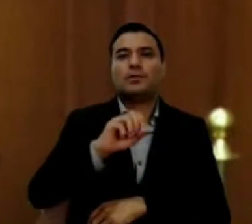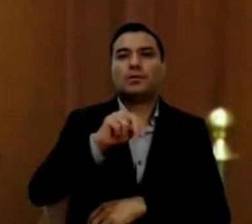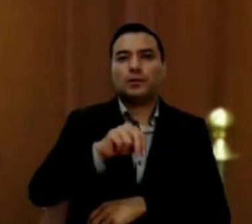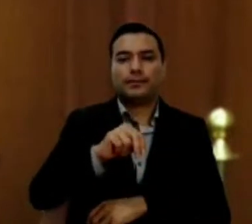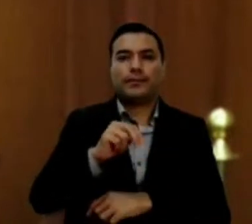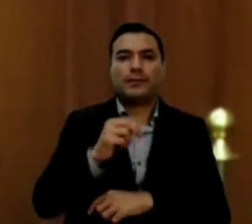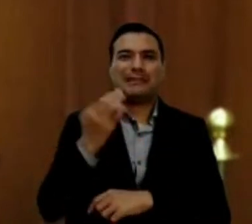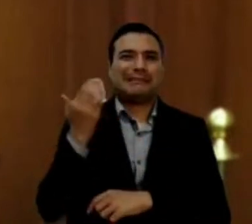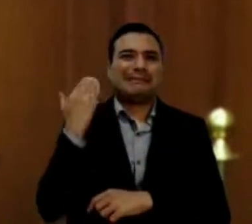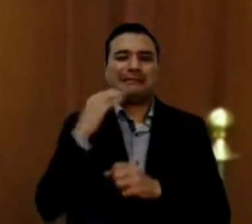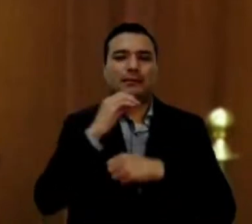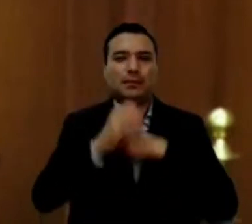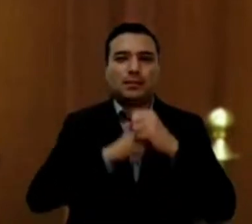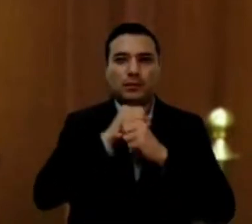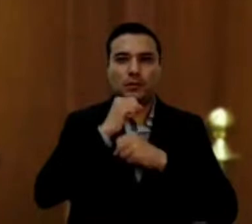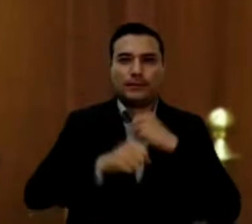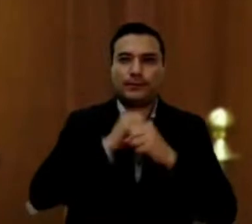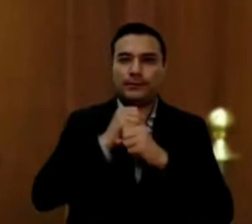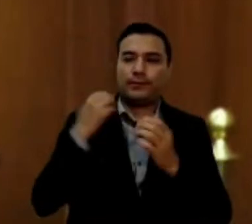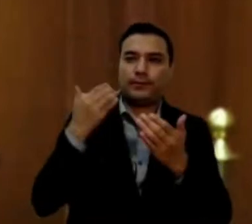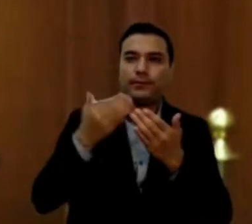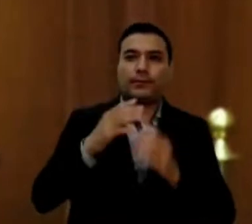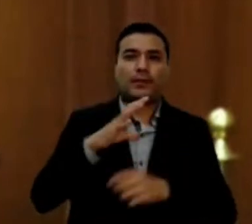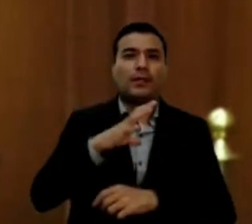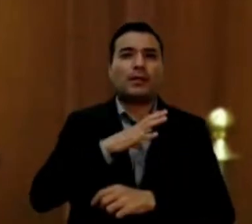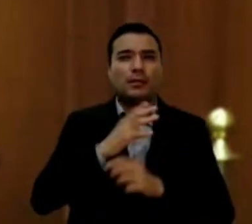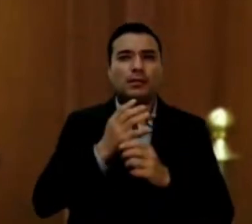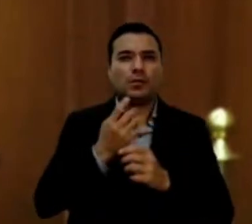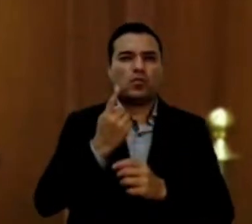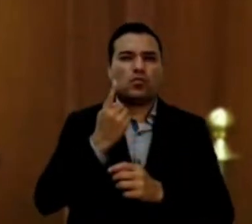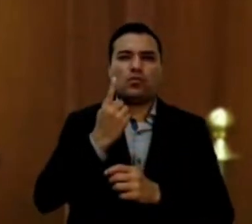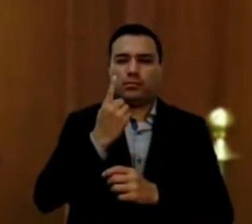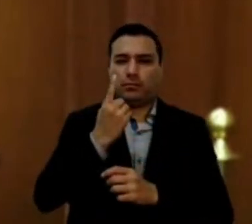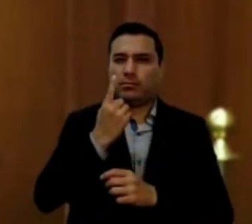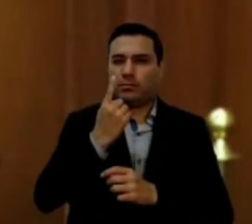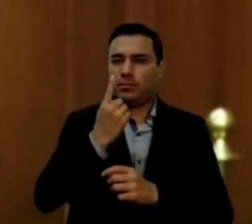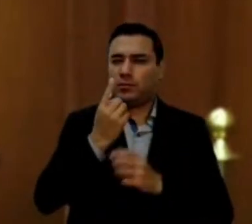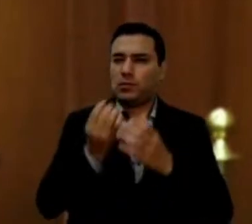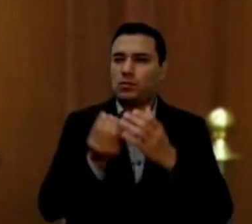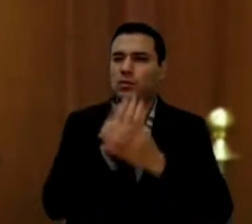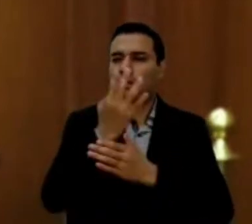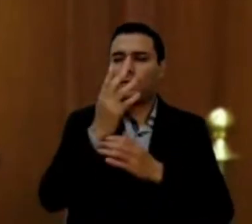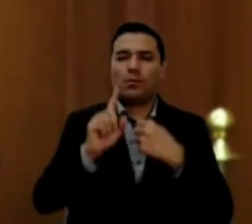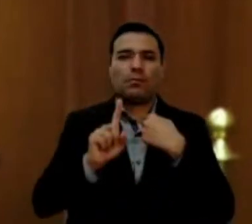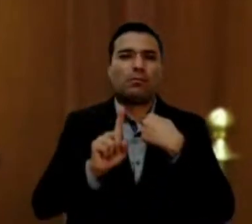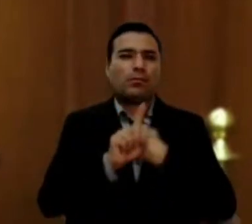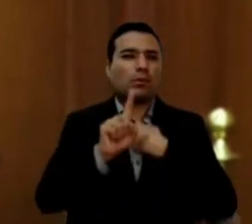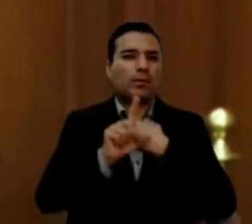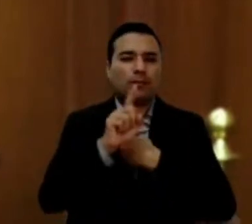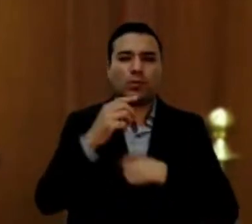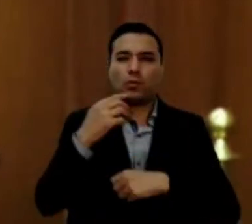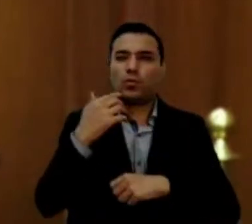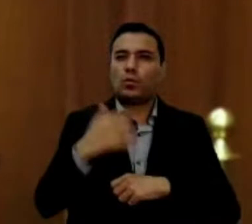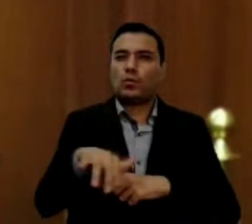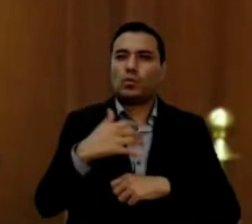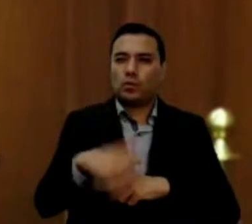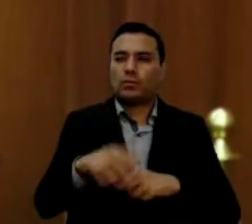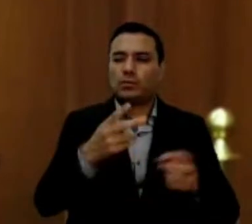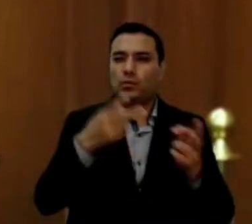años recientes se ha presentado un fenómeno cada vez más creciente relacionado con una conducta equiparable al